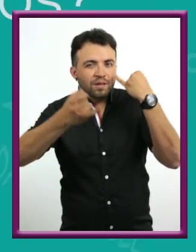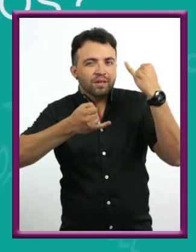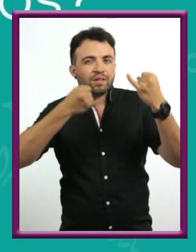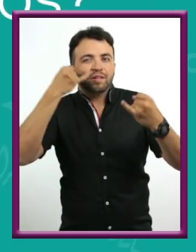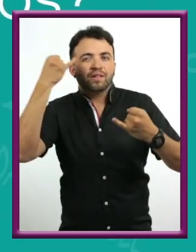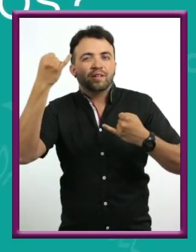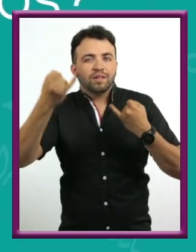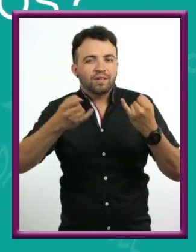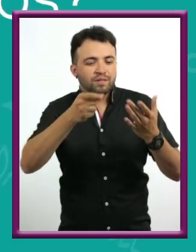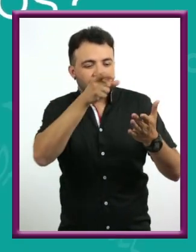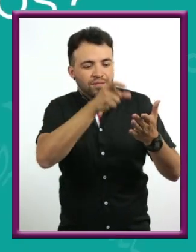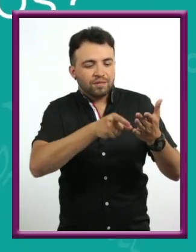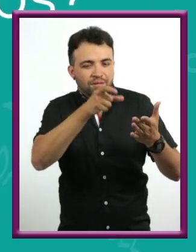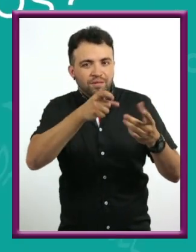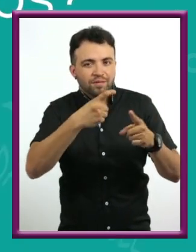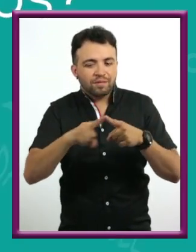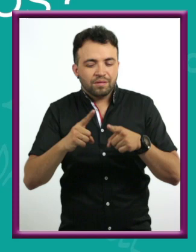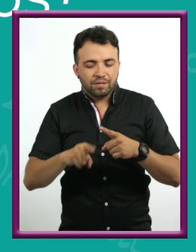el mundo.